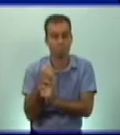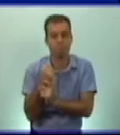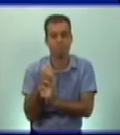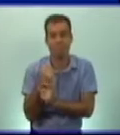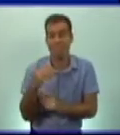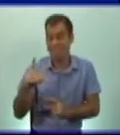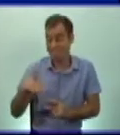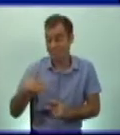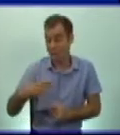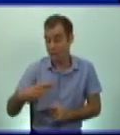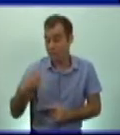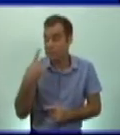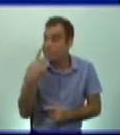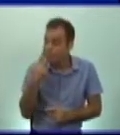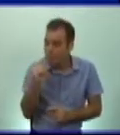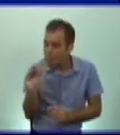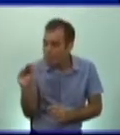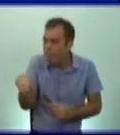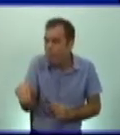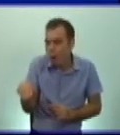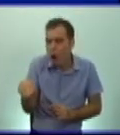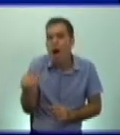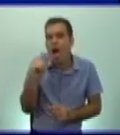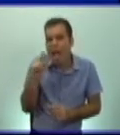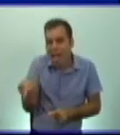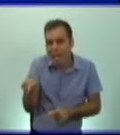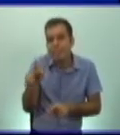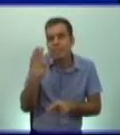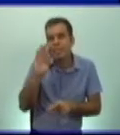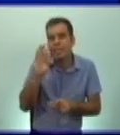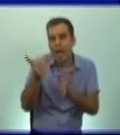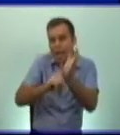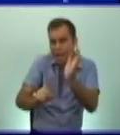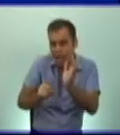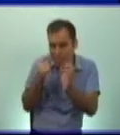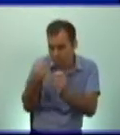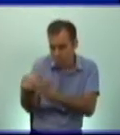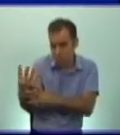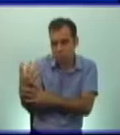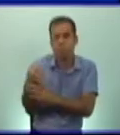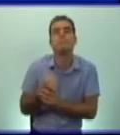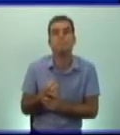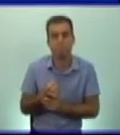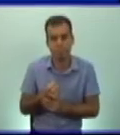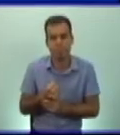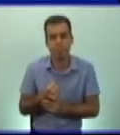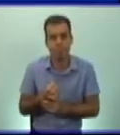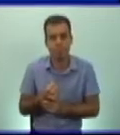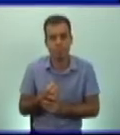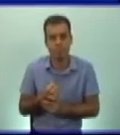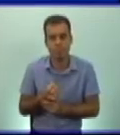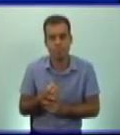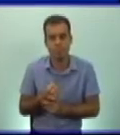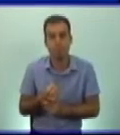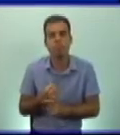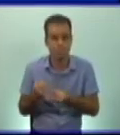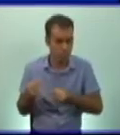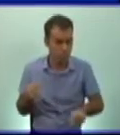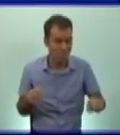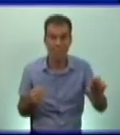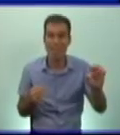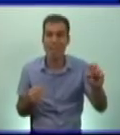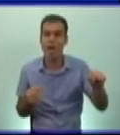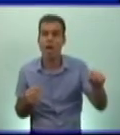que representamos esa variación de energía en una ecuación química. Ahora, cuando una reacción es